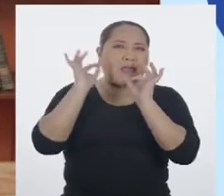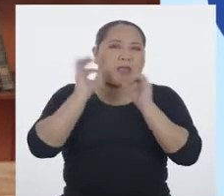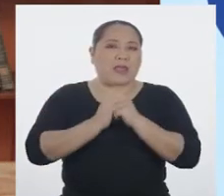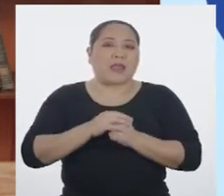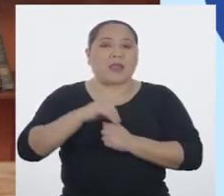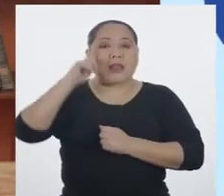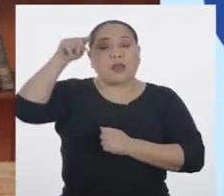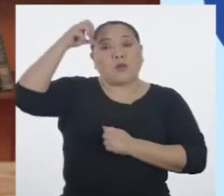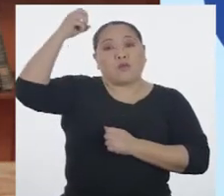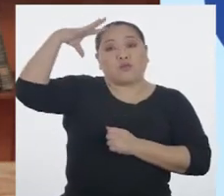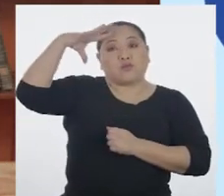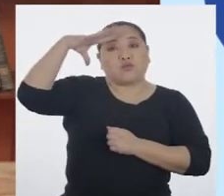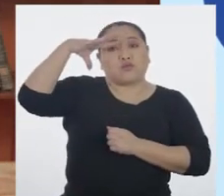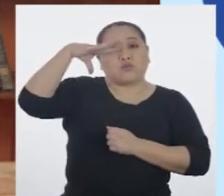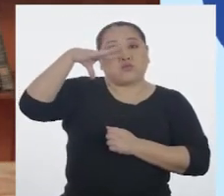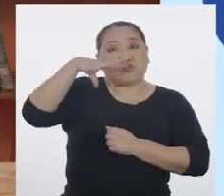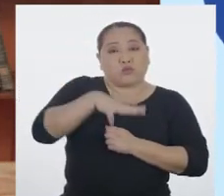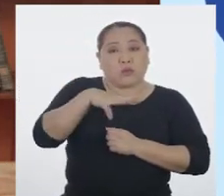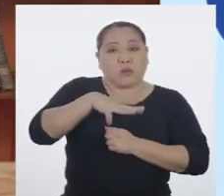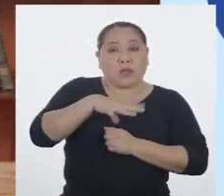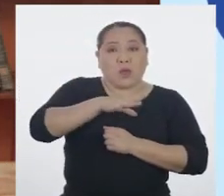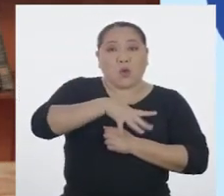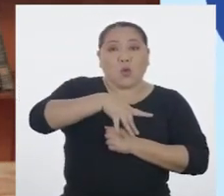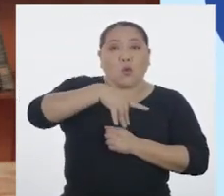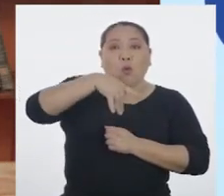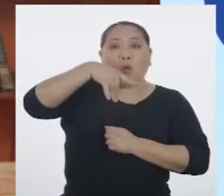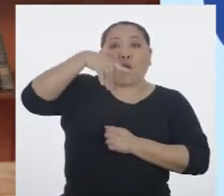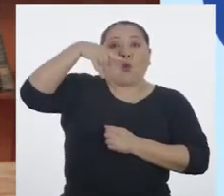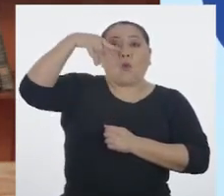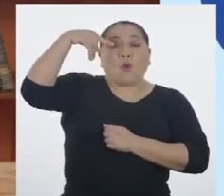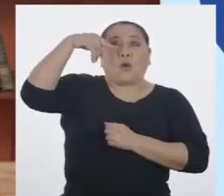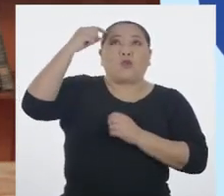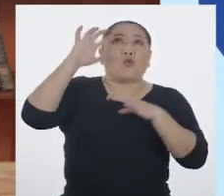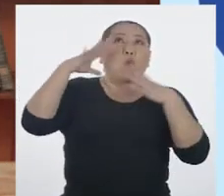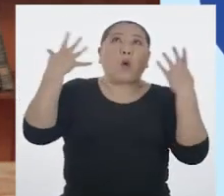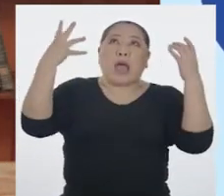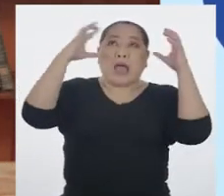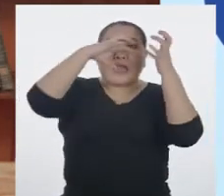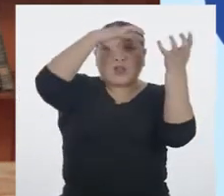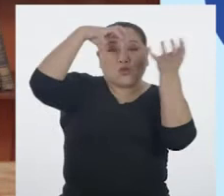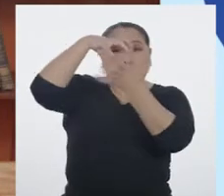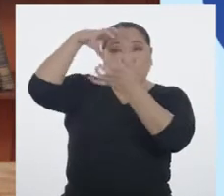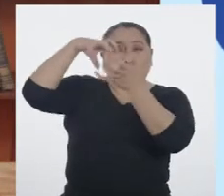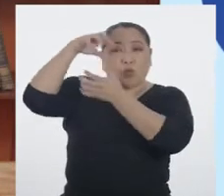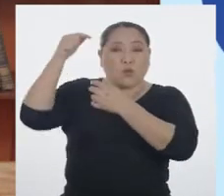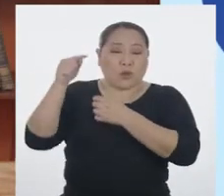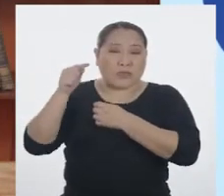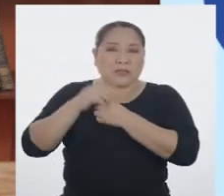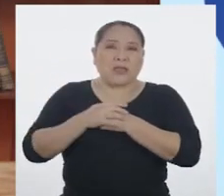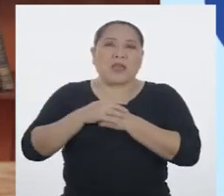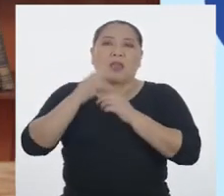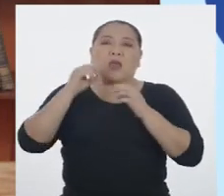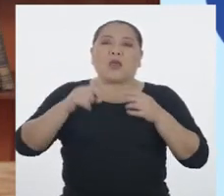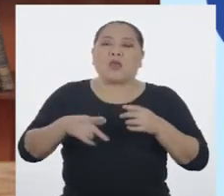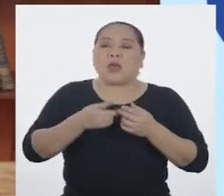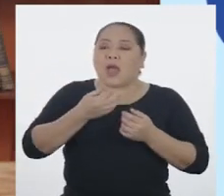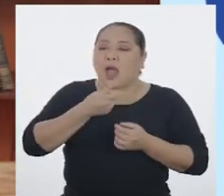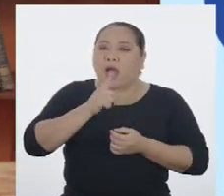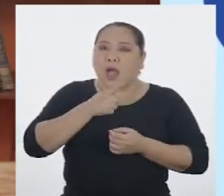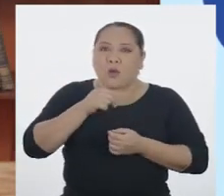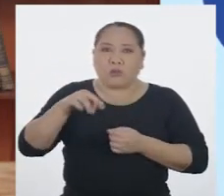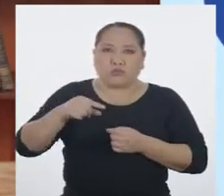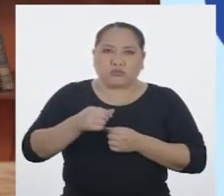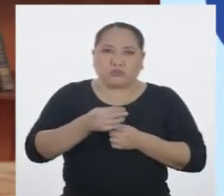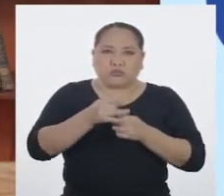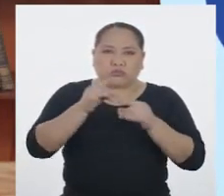la radiación terrestre es emitida a la atmósfera por la ausencia de nubes y por la baja concentración de vapor